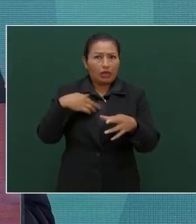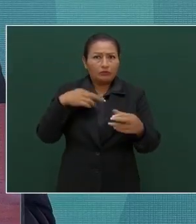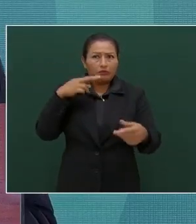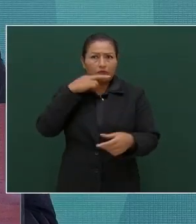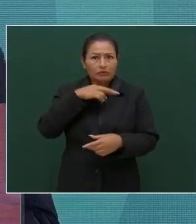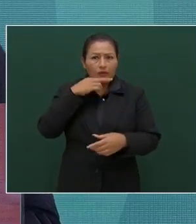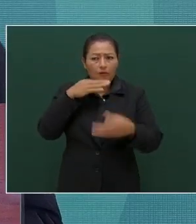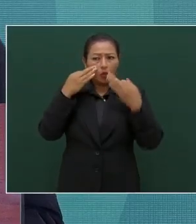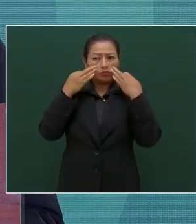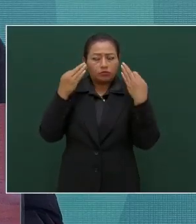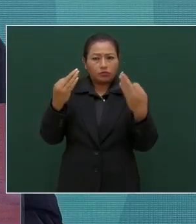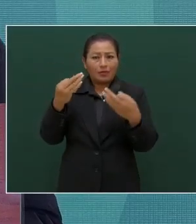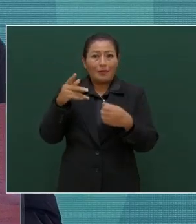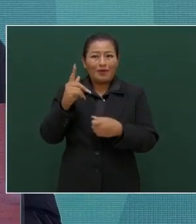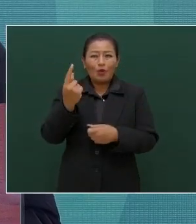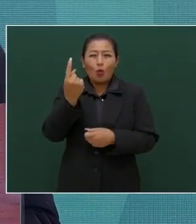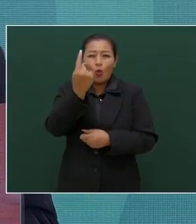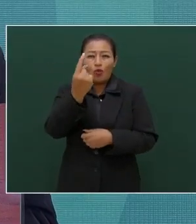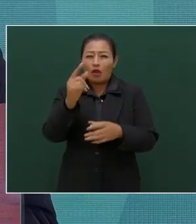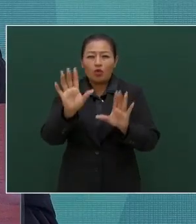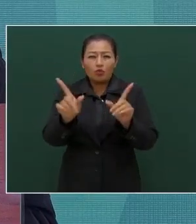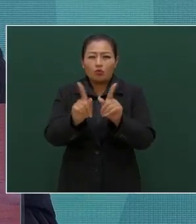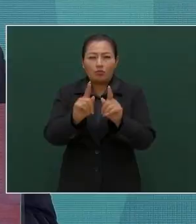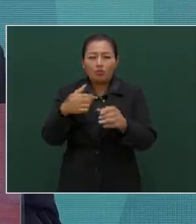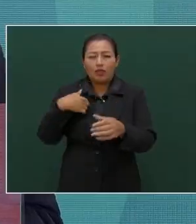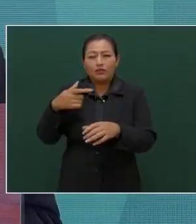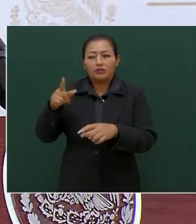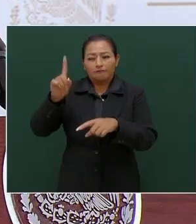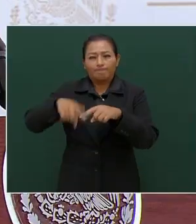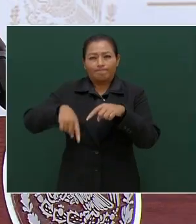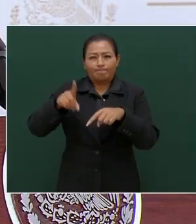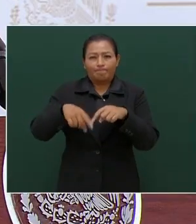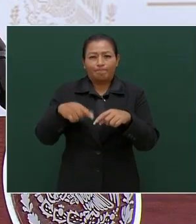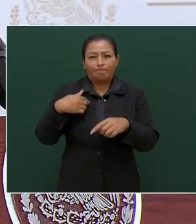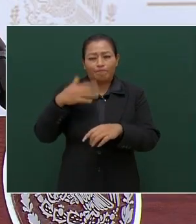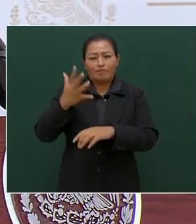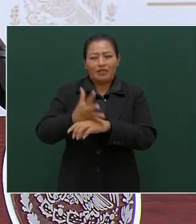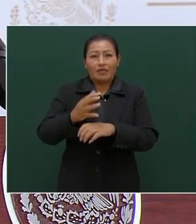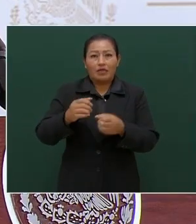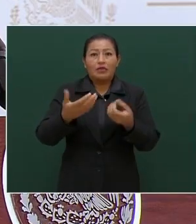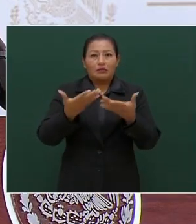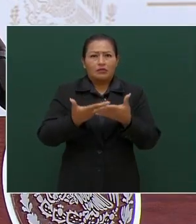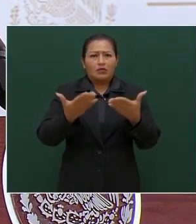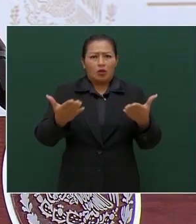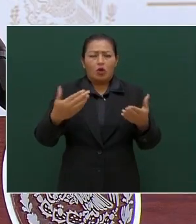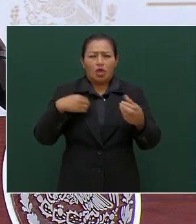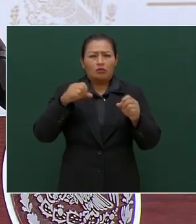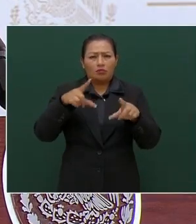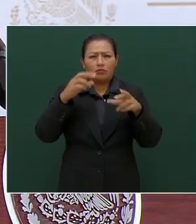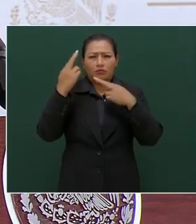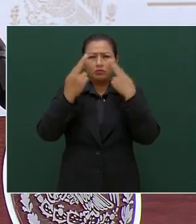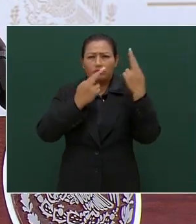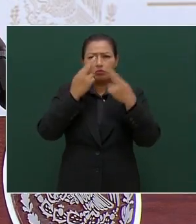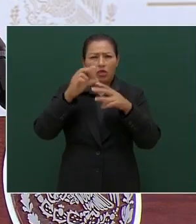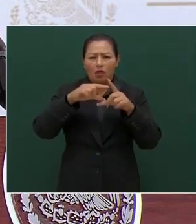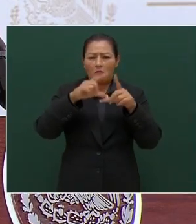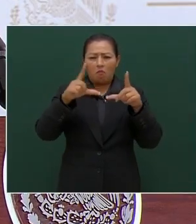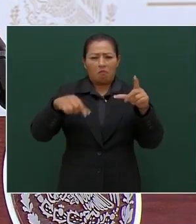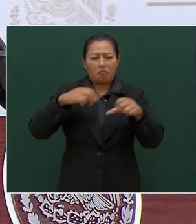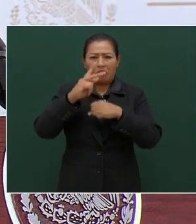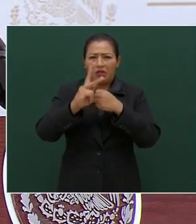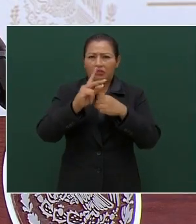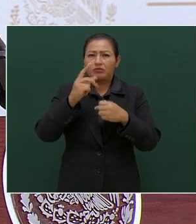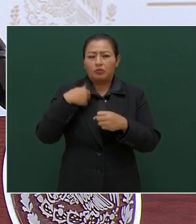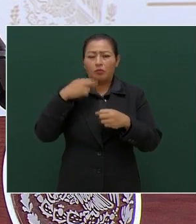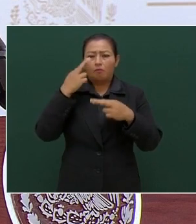fue la única que salió en ese estatus. Y continuamos monitoreando los servicios sanitarios en todo el país